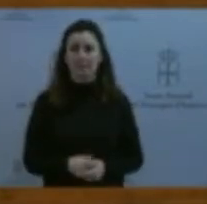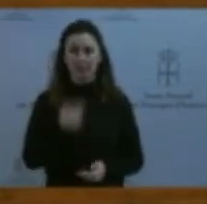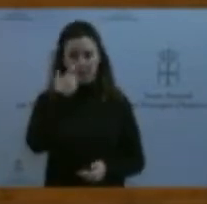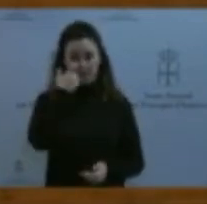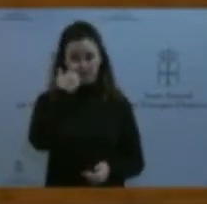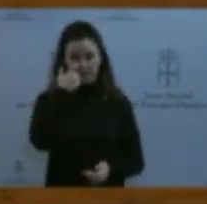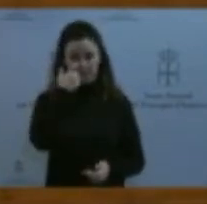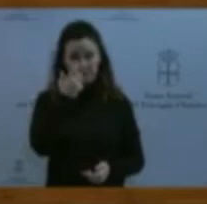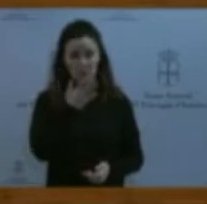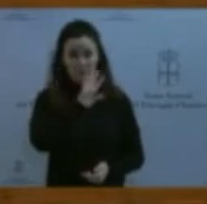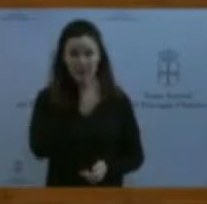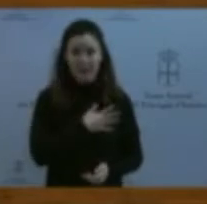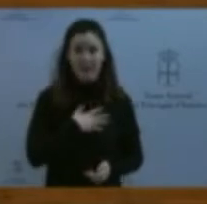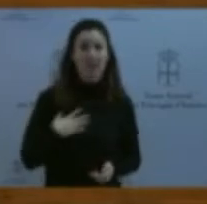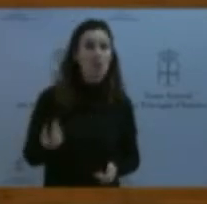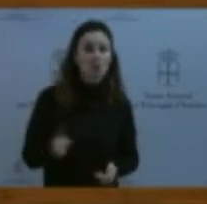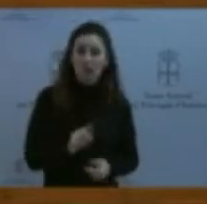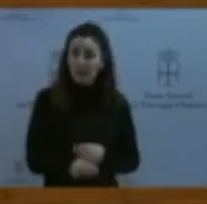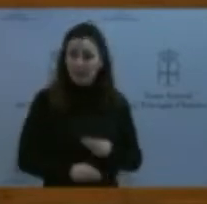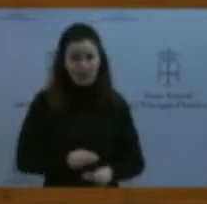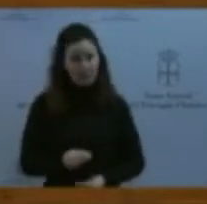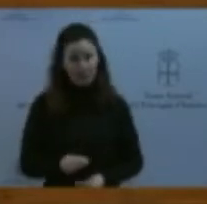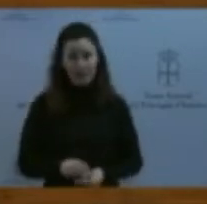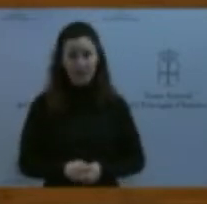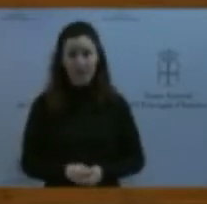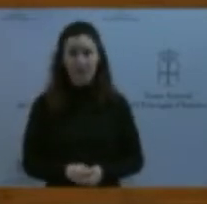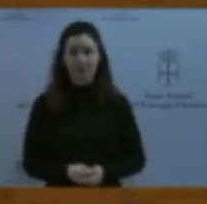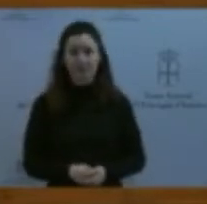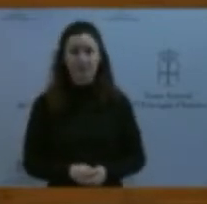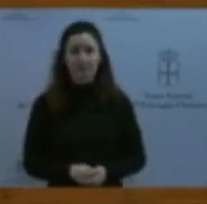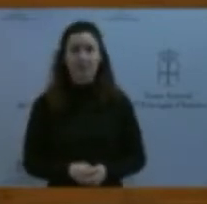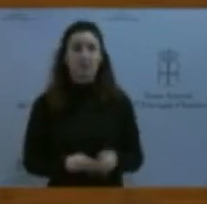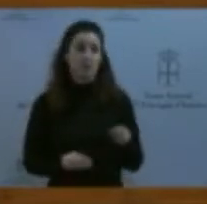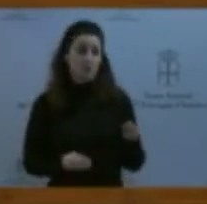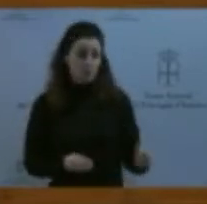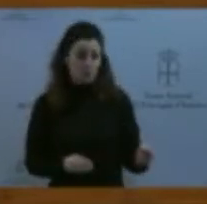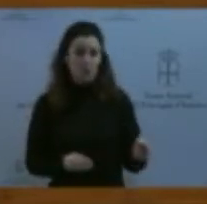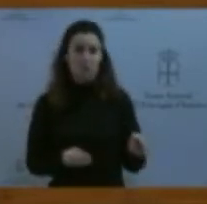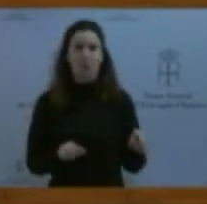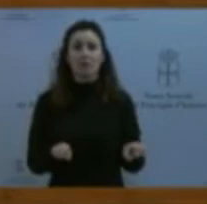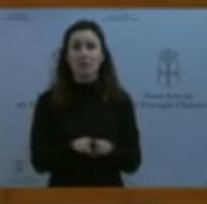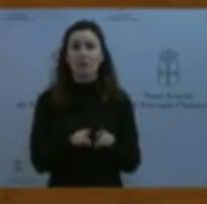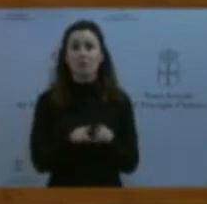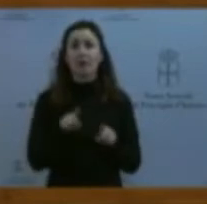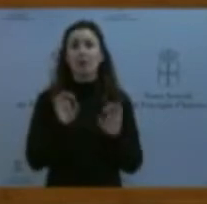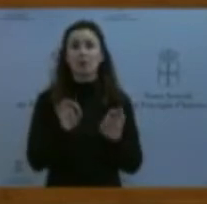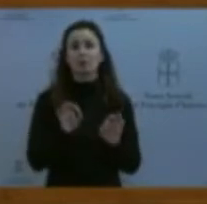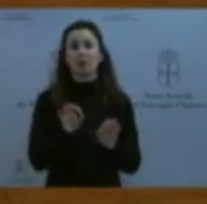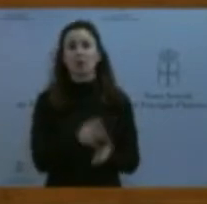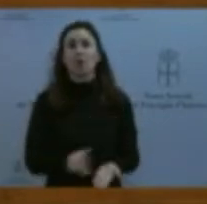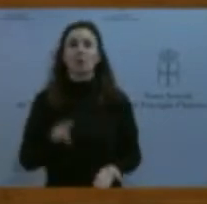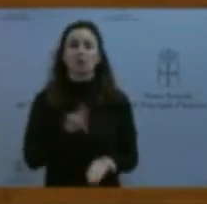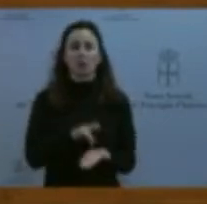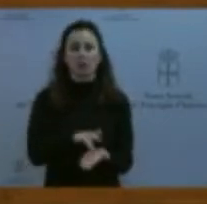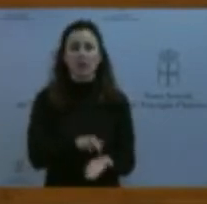falta voluntad, pues fundamentalmente porque ustedes repiten esto en otras convocatorias también. Fíjese, del plan de retorno de talento, yo estaba tratando